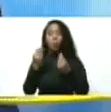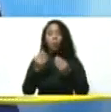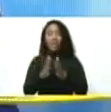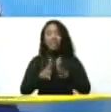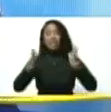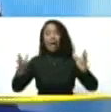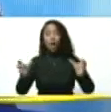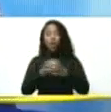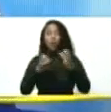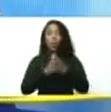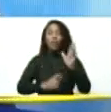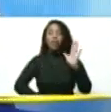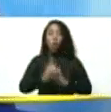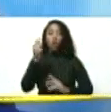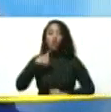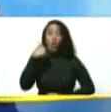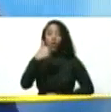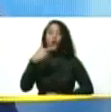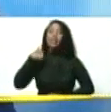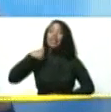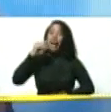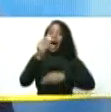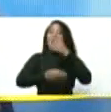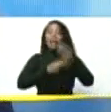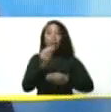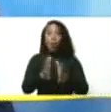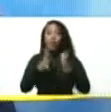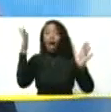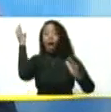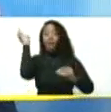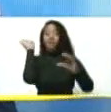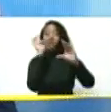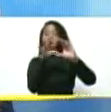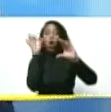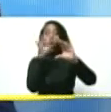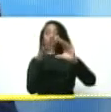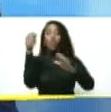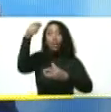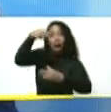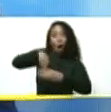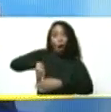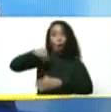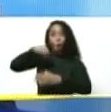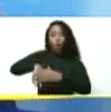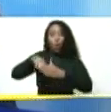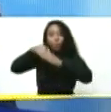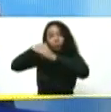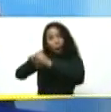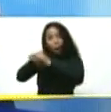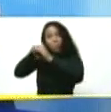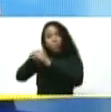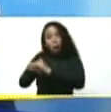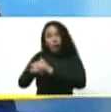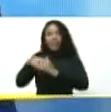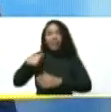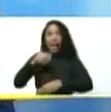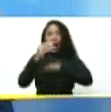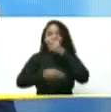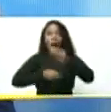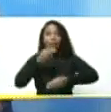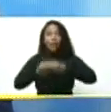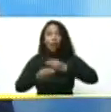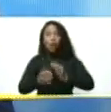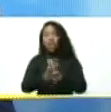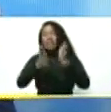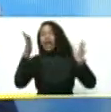palanca del desarrollo. Yo digo, tiene que ser un gran fondo de ahorro, de reserva. Tiene que ser un gran